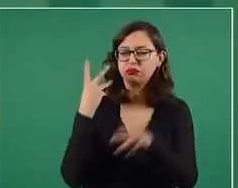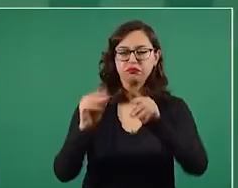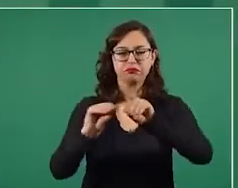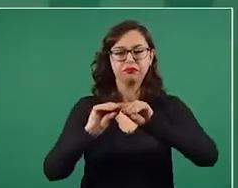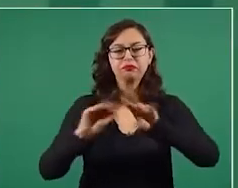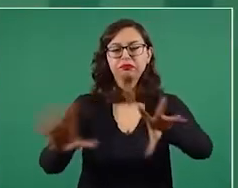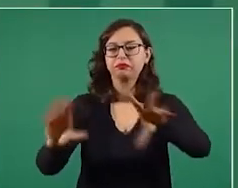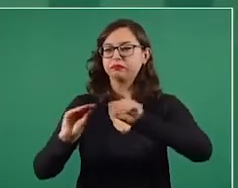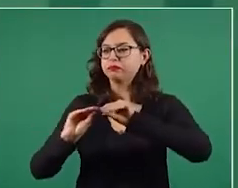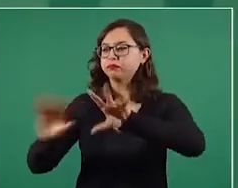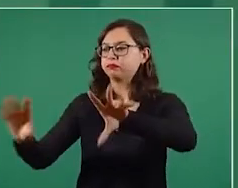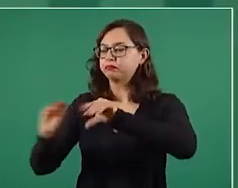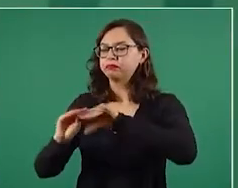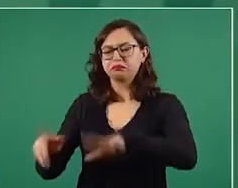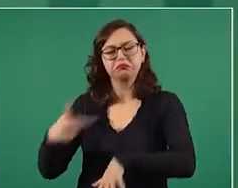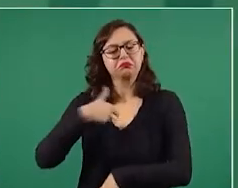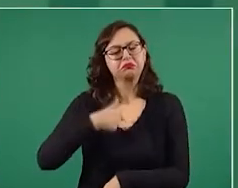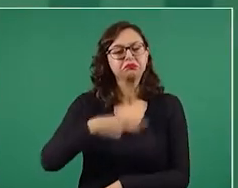Entonces Calderón decía